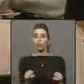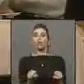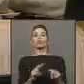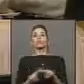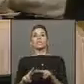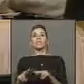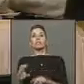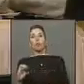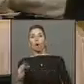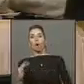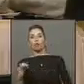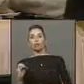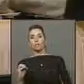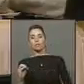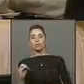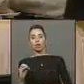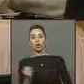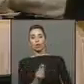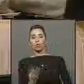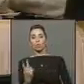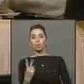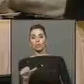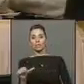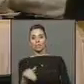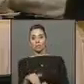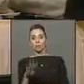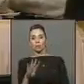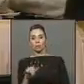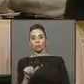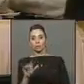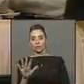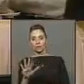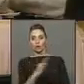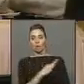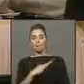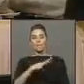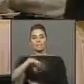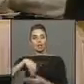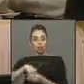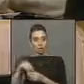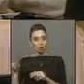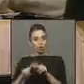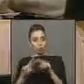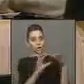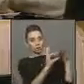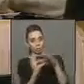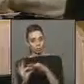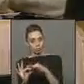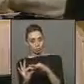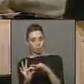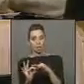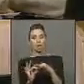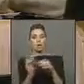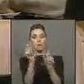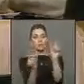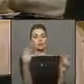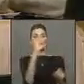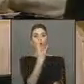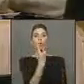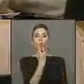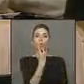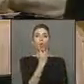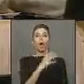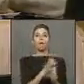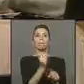administrativa por el oficio número 26.465 del Ministerio del Interior, solo las nacionales de Uruguay,